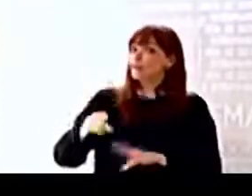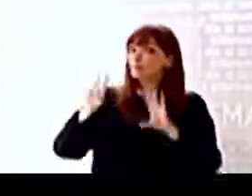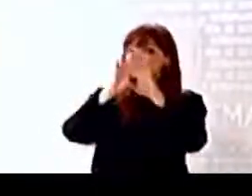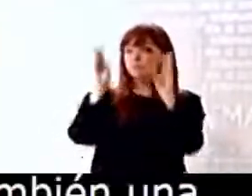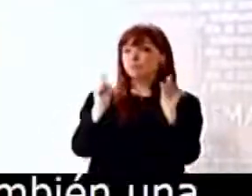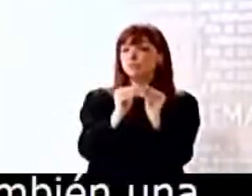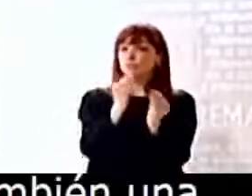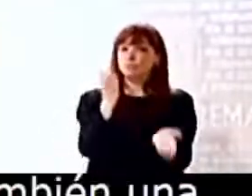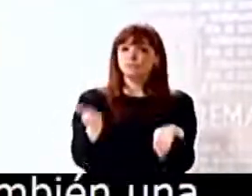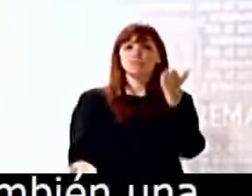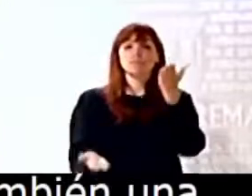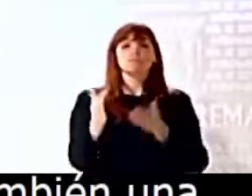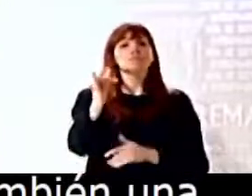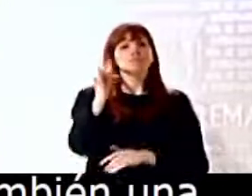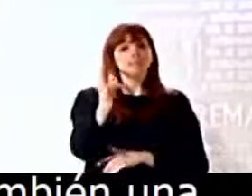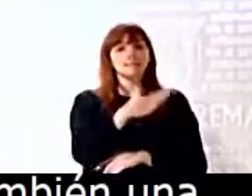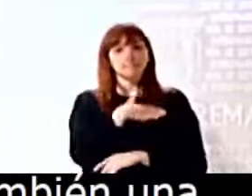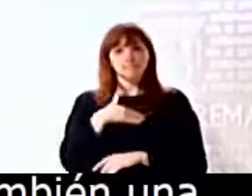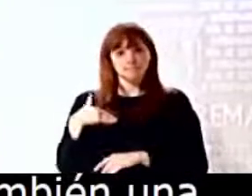muy positiva